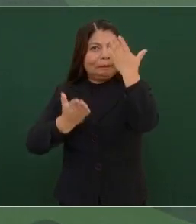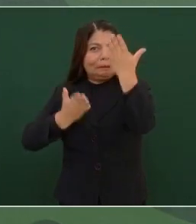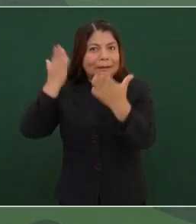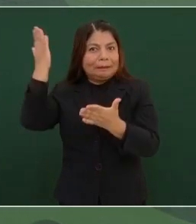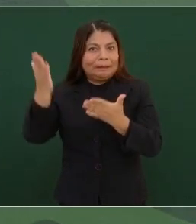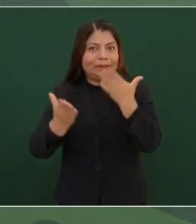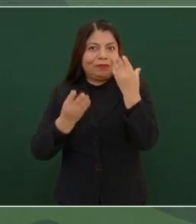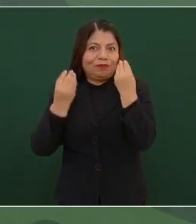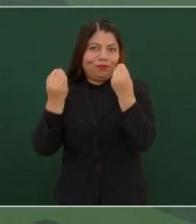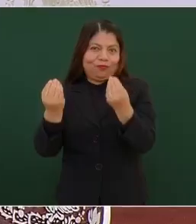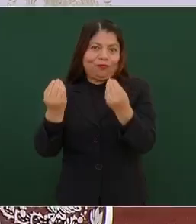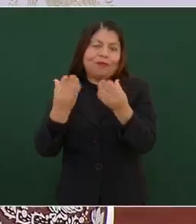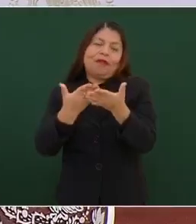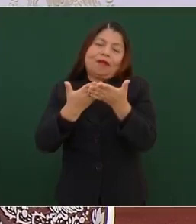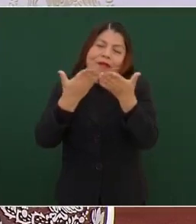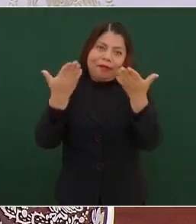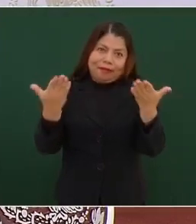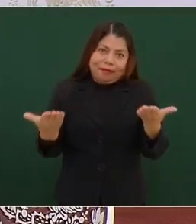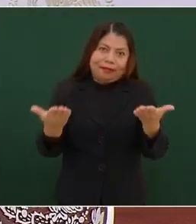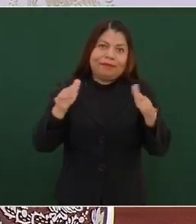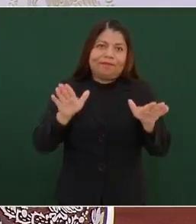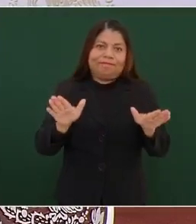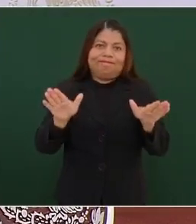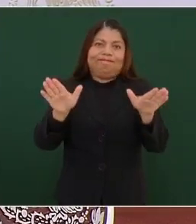Tulum. Está creciendo